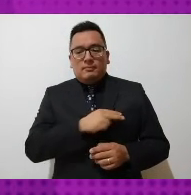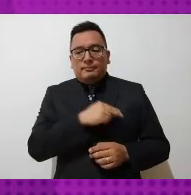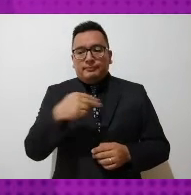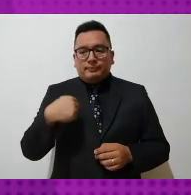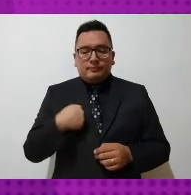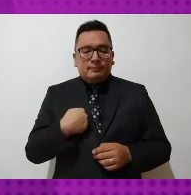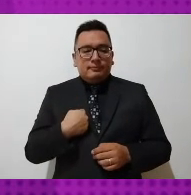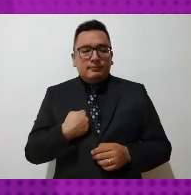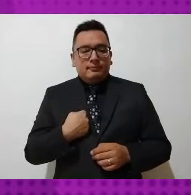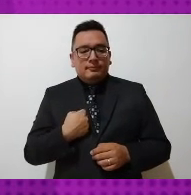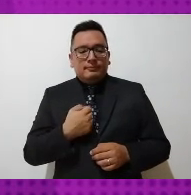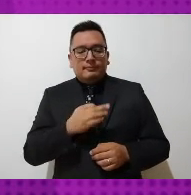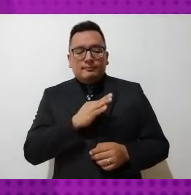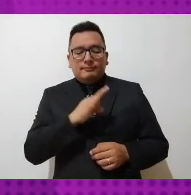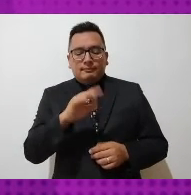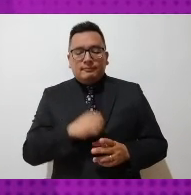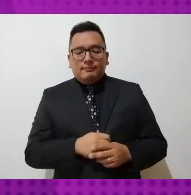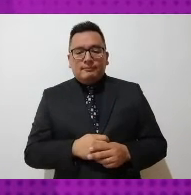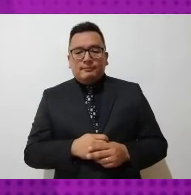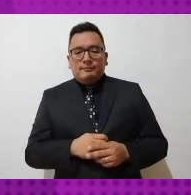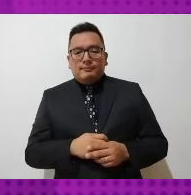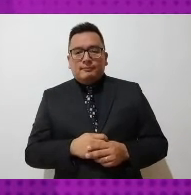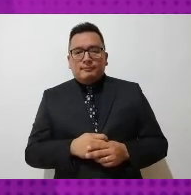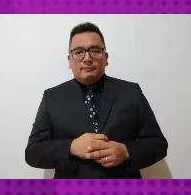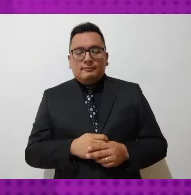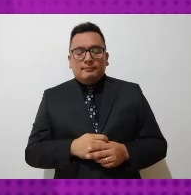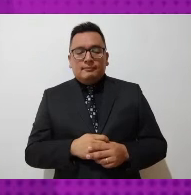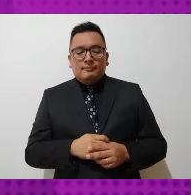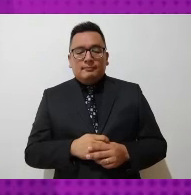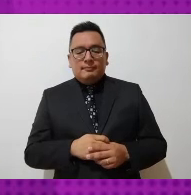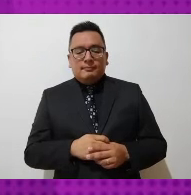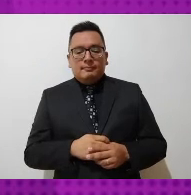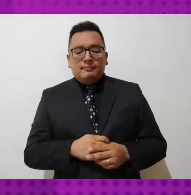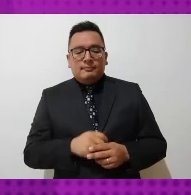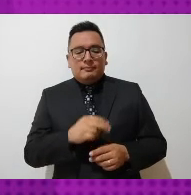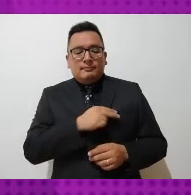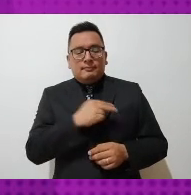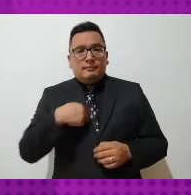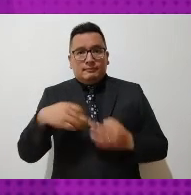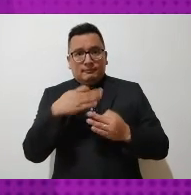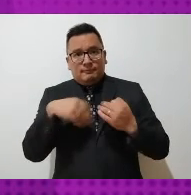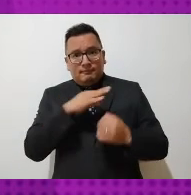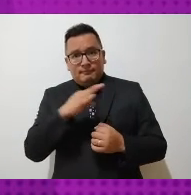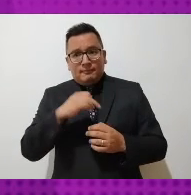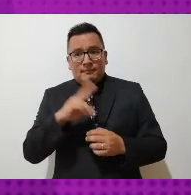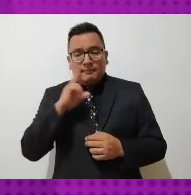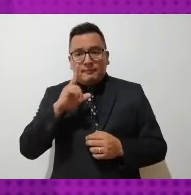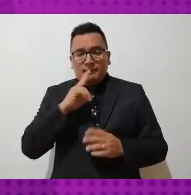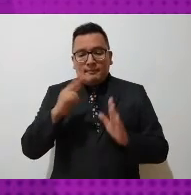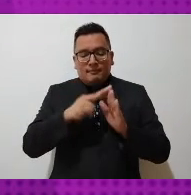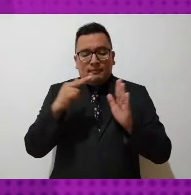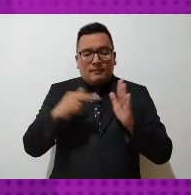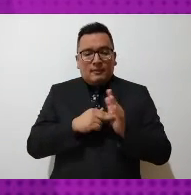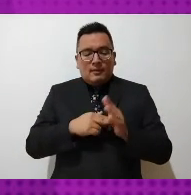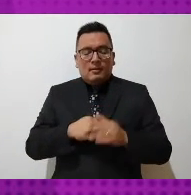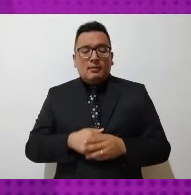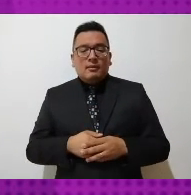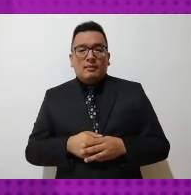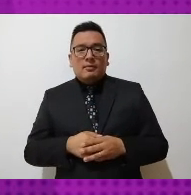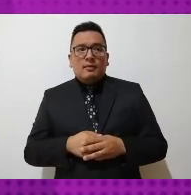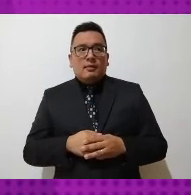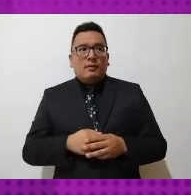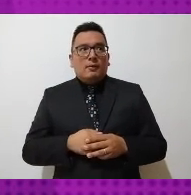detentamos temporalmente y mientras dure nuestro encargo, podamos ejecutar políticas públicas,